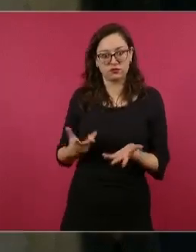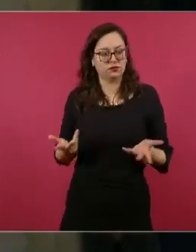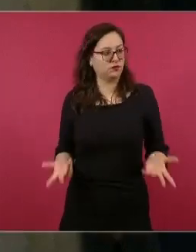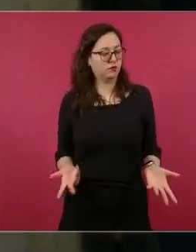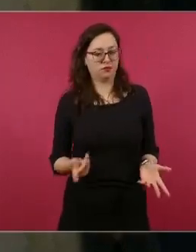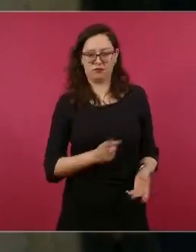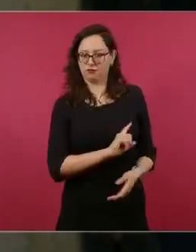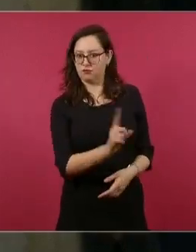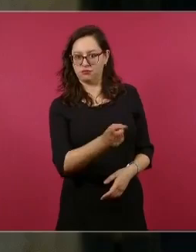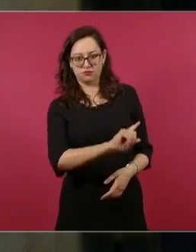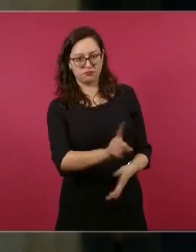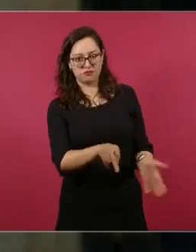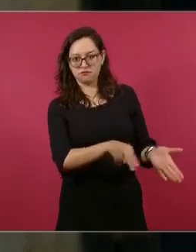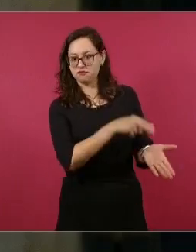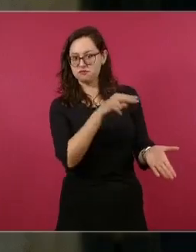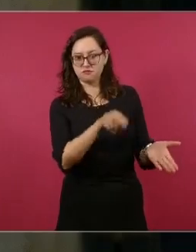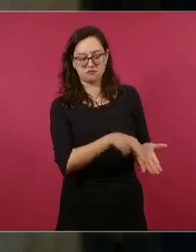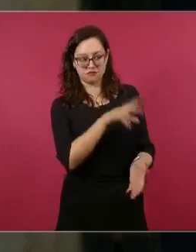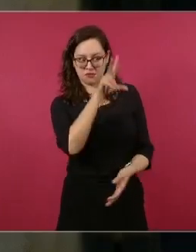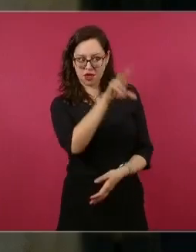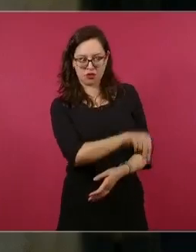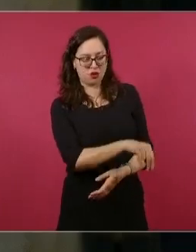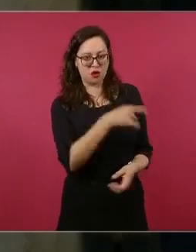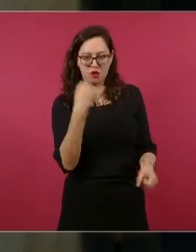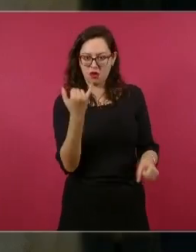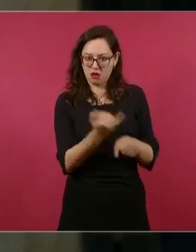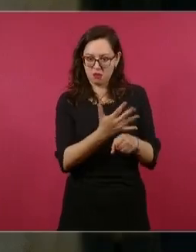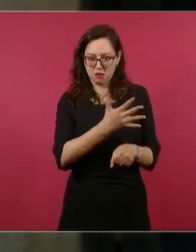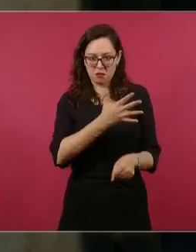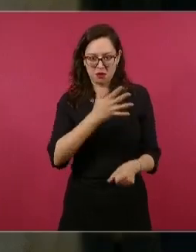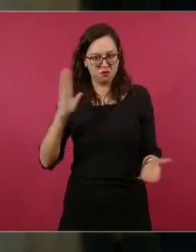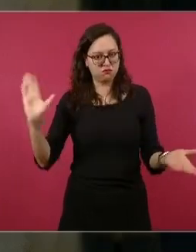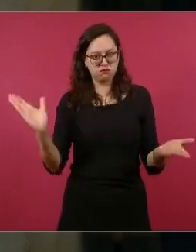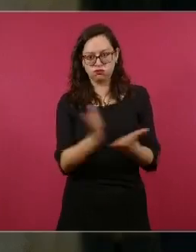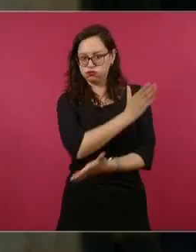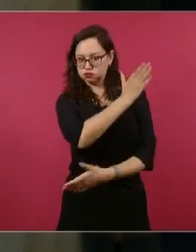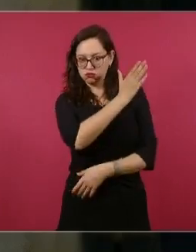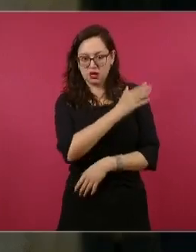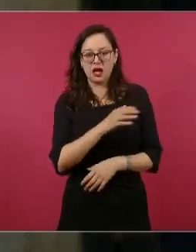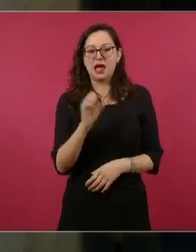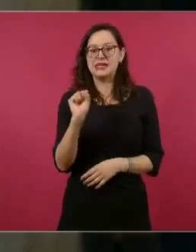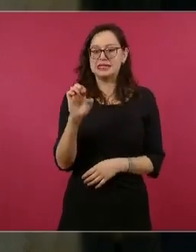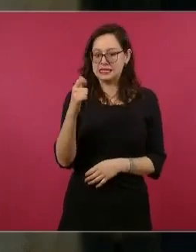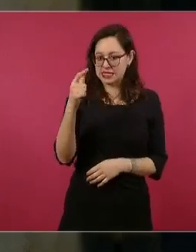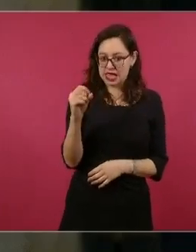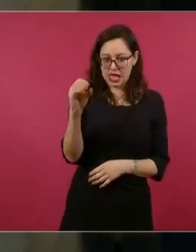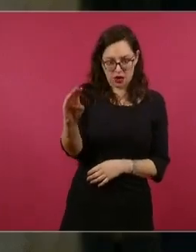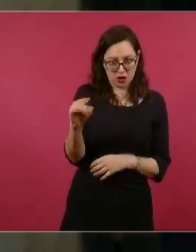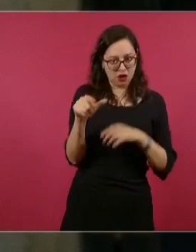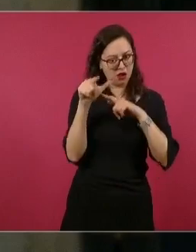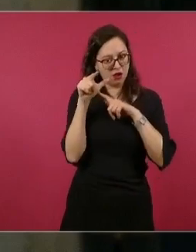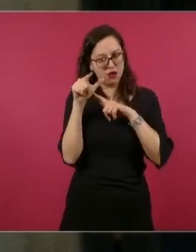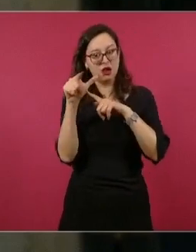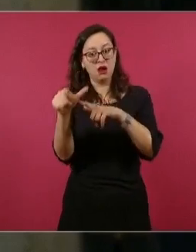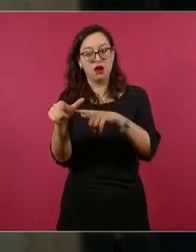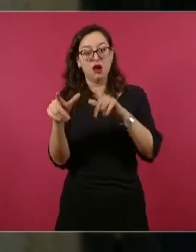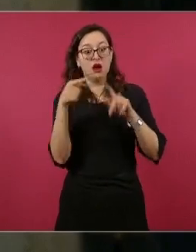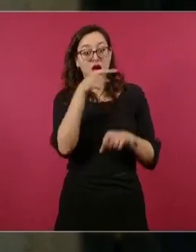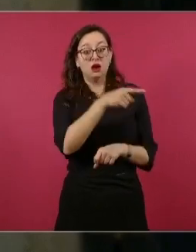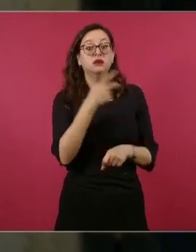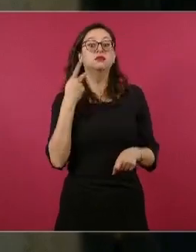entorpecer. Queremos que se hagan a un lado, que siga gobernación y si acaso la Procuraduría,